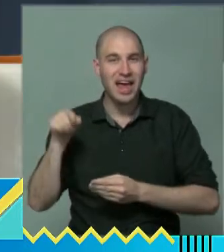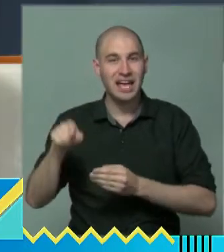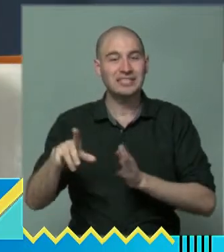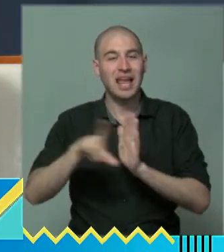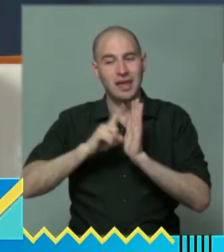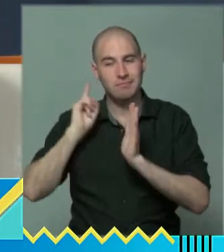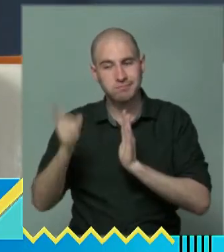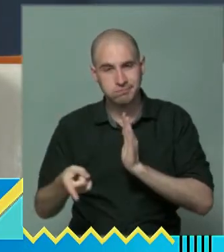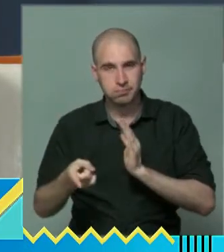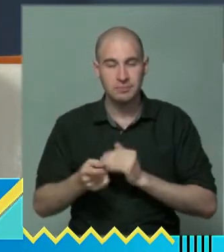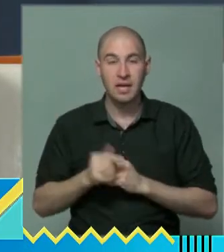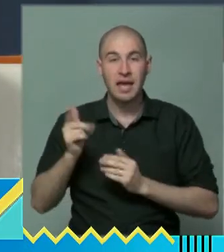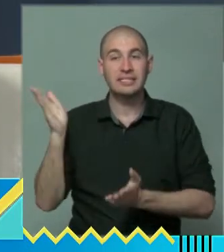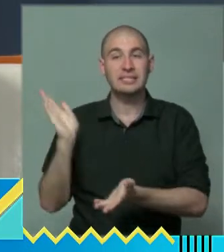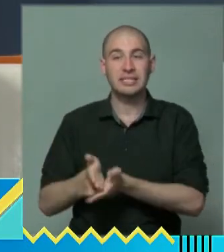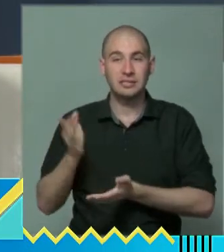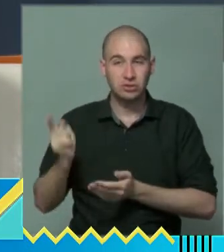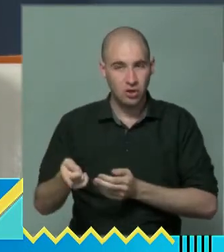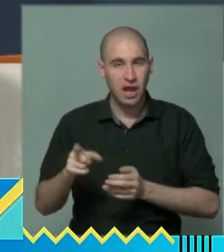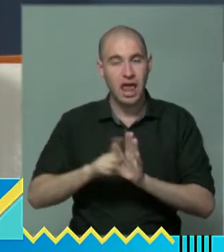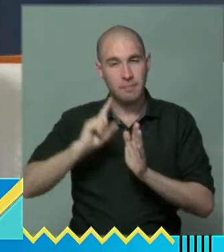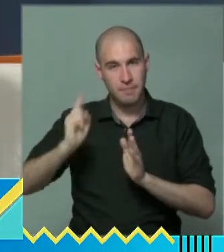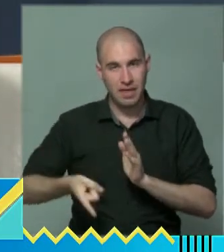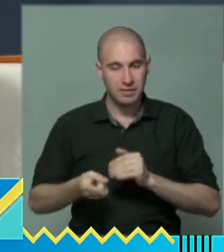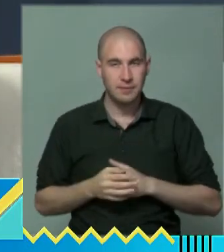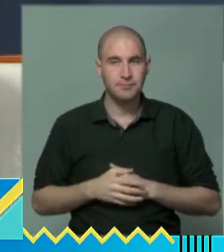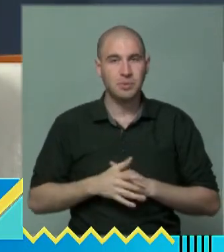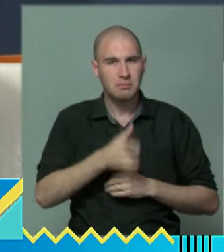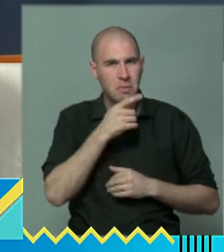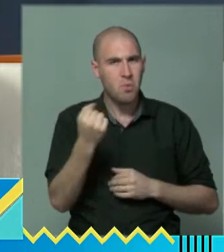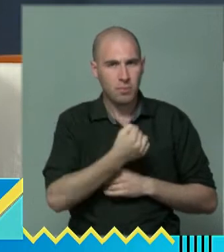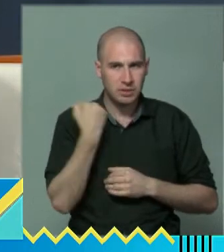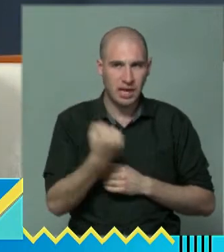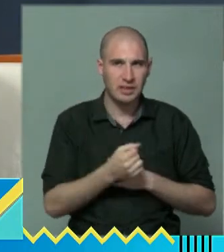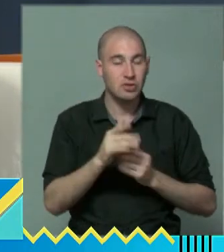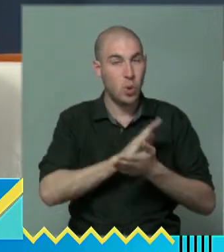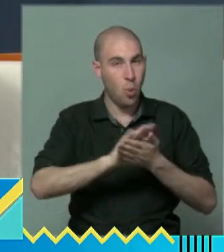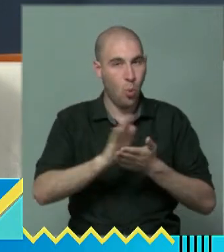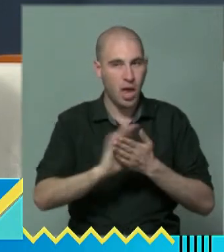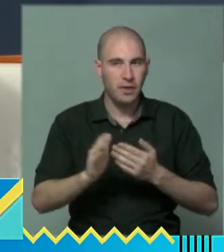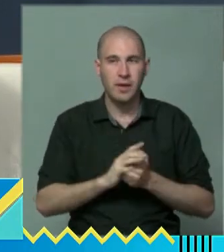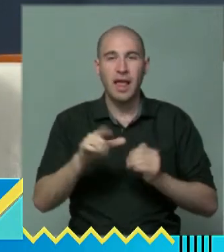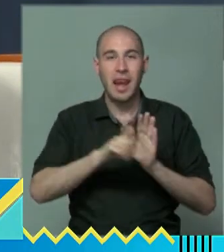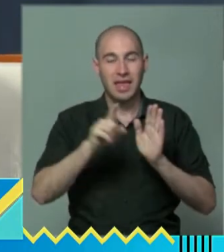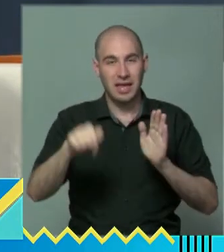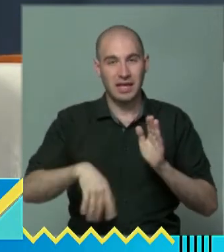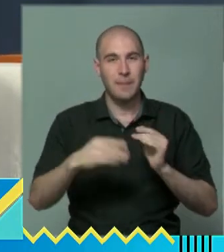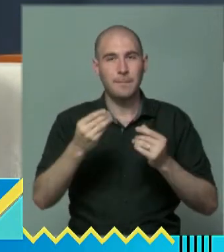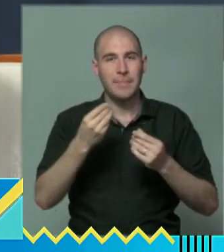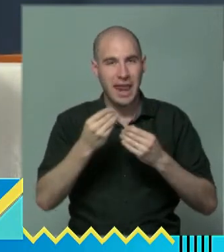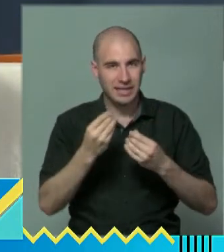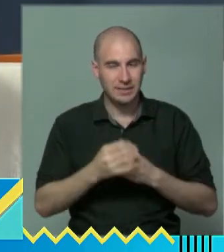esta norma y va a tener las sanciones que dispone la ley. Y lo que me parece muy importante y lo que es novedoso en esta ley para